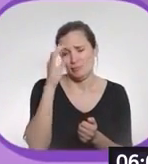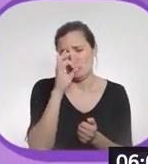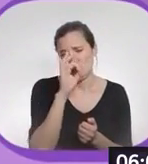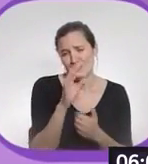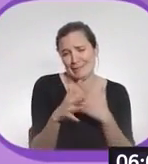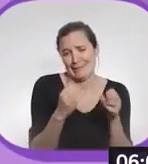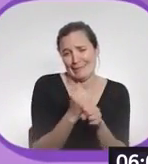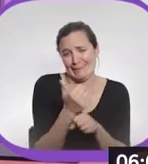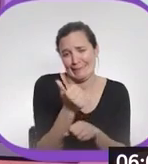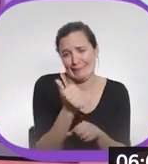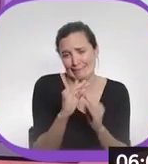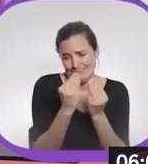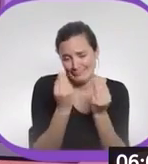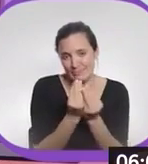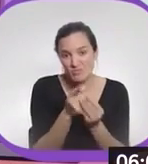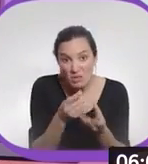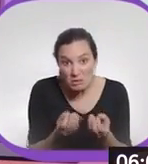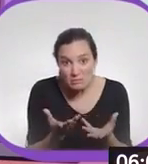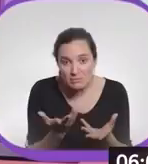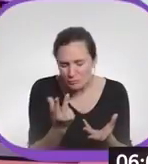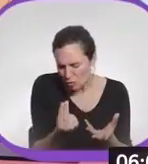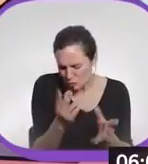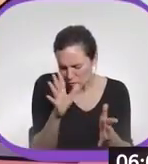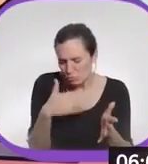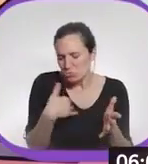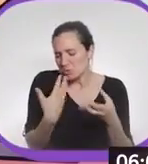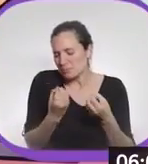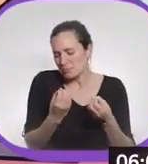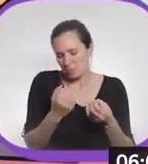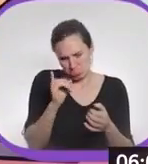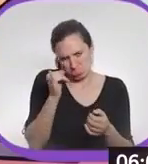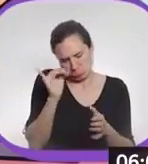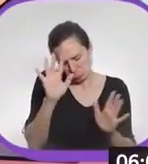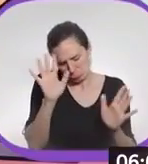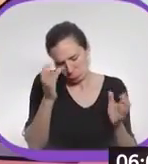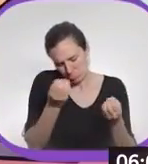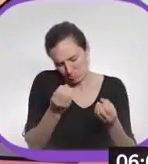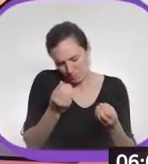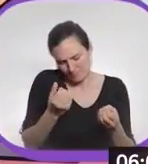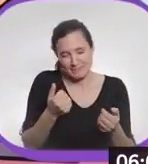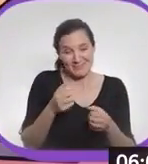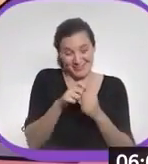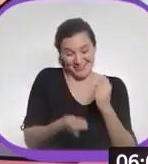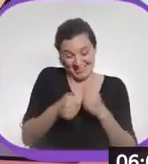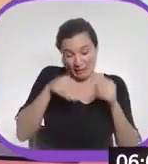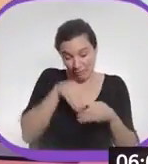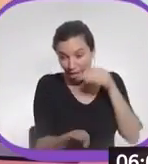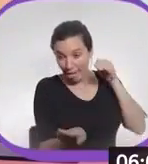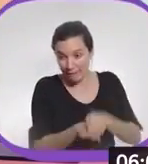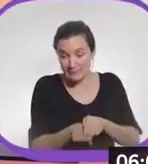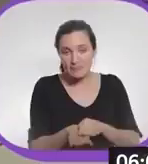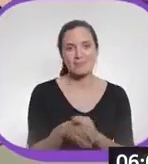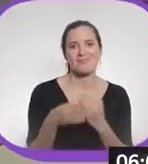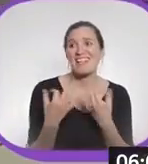¡Rayos! ¡Nunca llego a 6! ¡Estoy bien! ¡Ah, no! ¡Estoy bien! ¡Irónicamente me resbalé con una cáscara de banana!